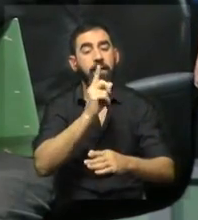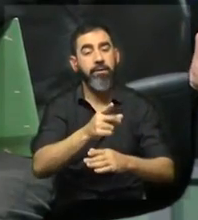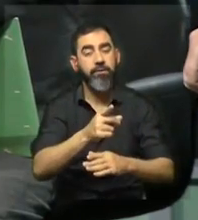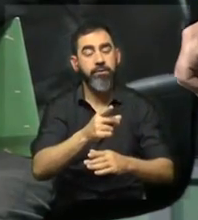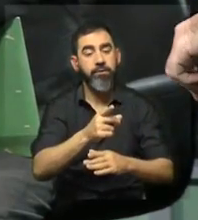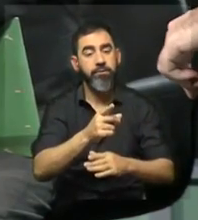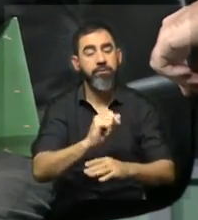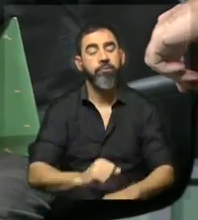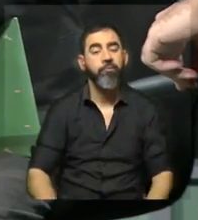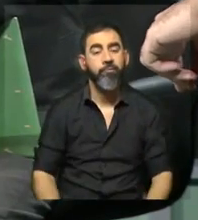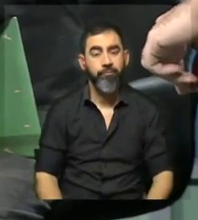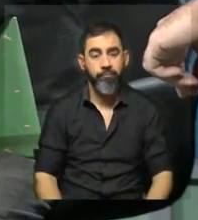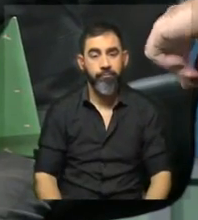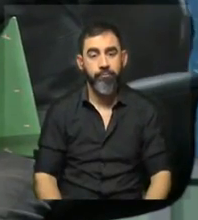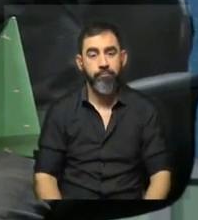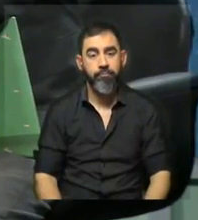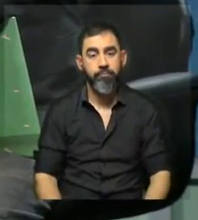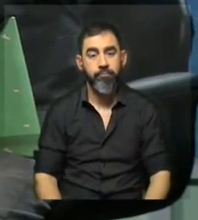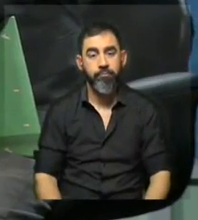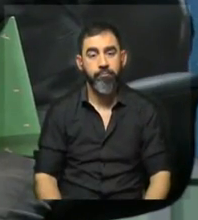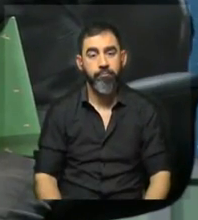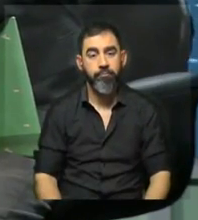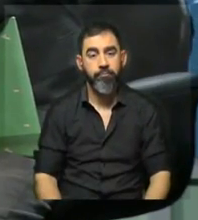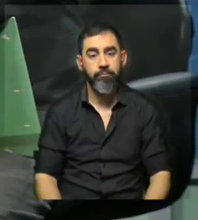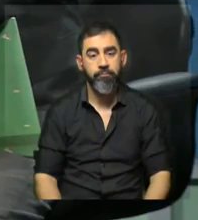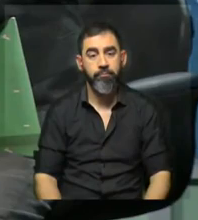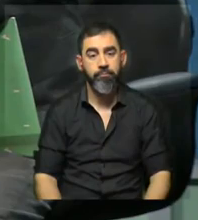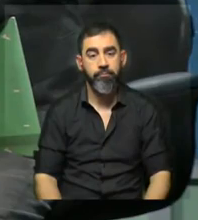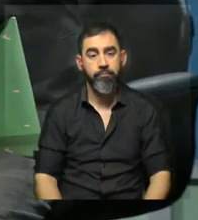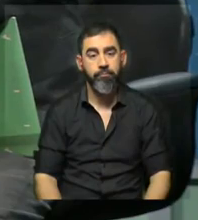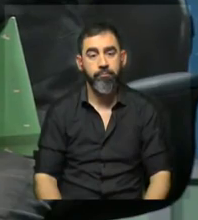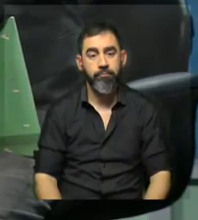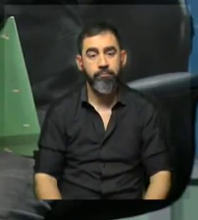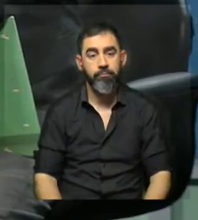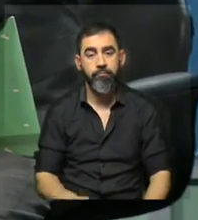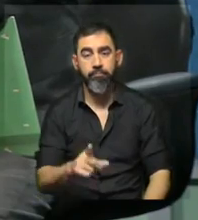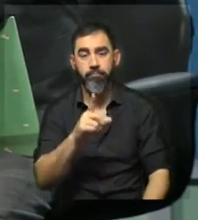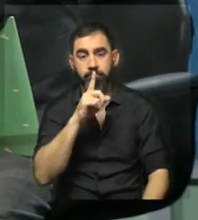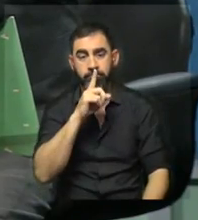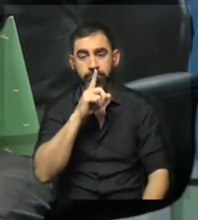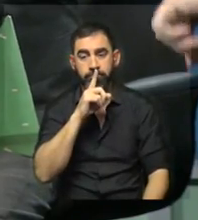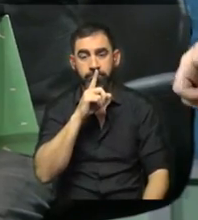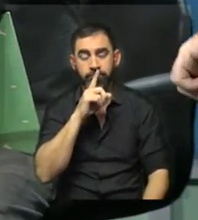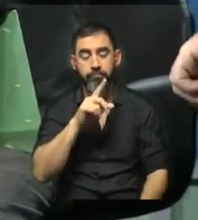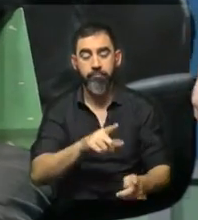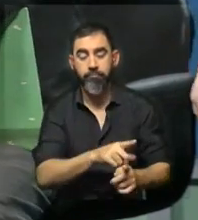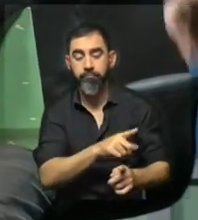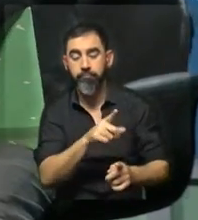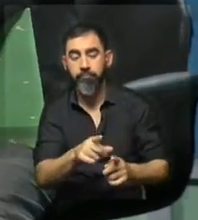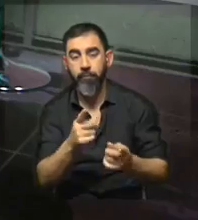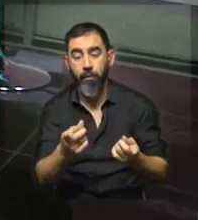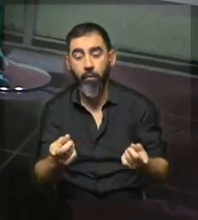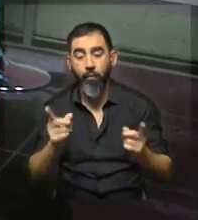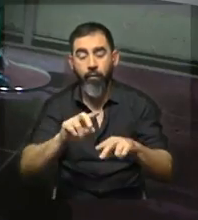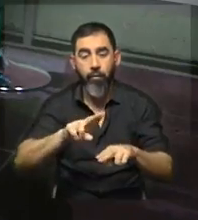lo que va... qué va a pasar... tras estar callado durante algún tiempo. El que vuelve a la